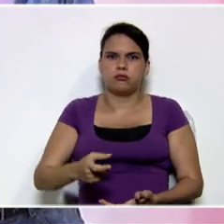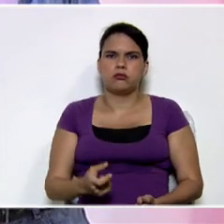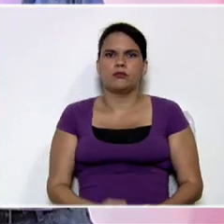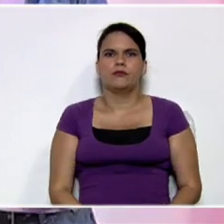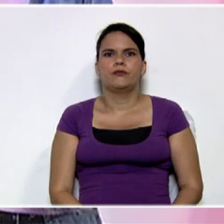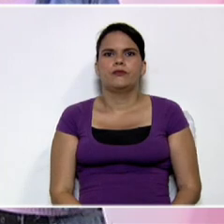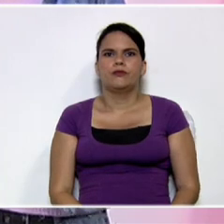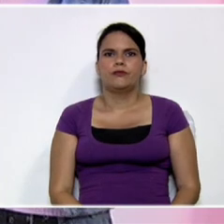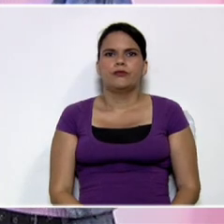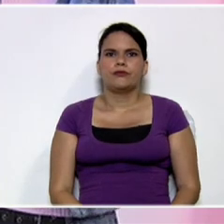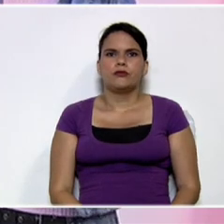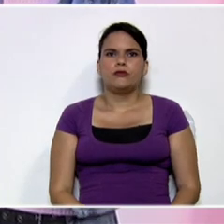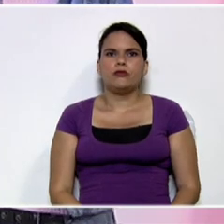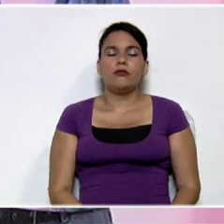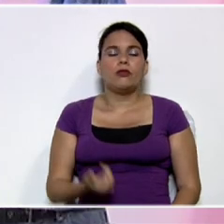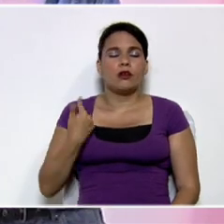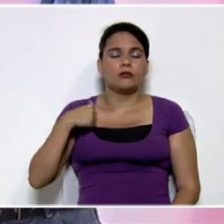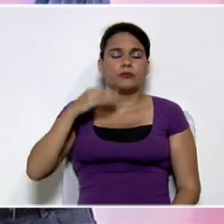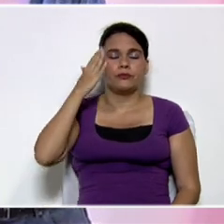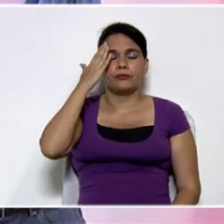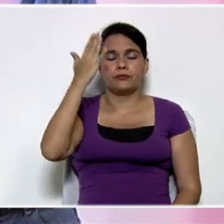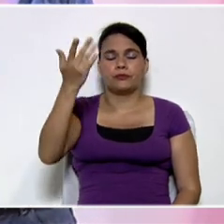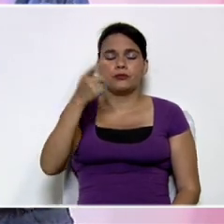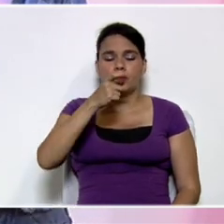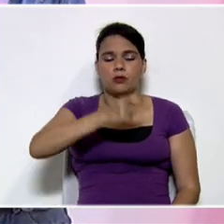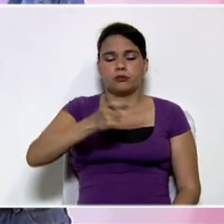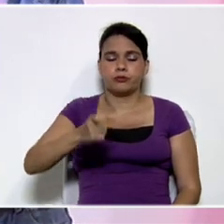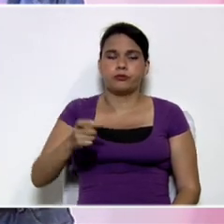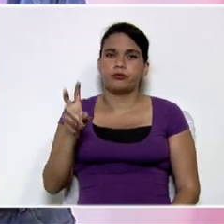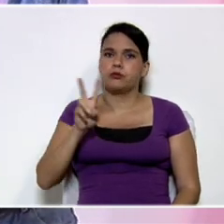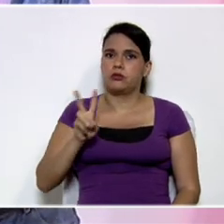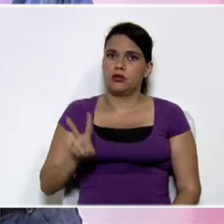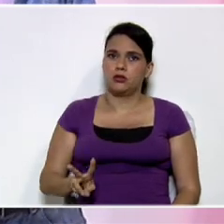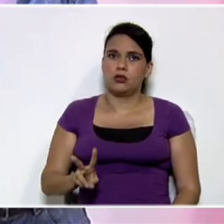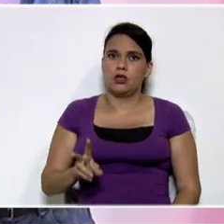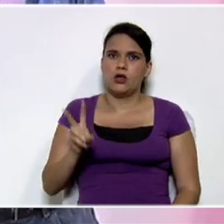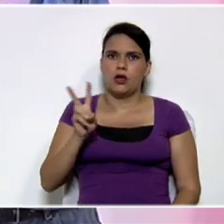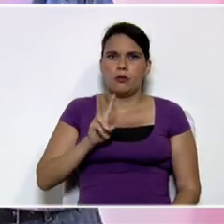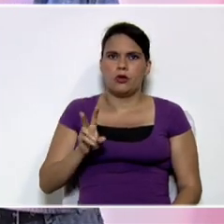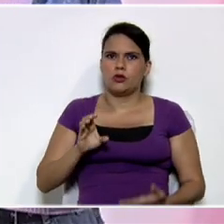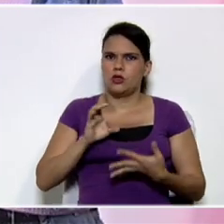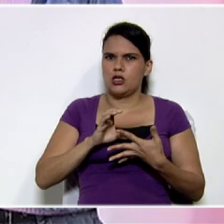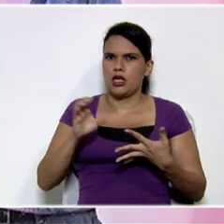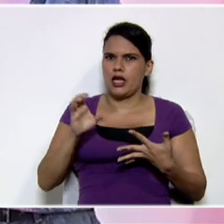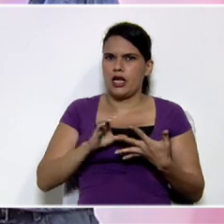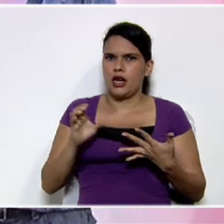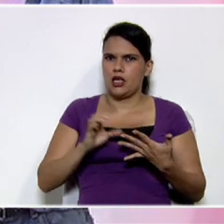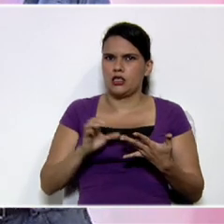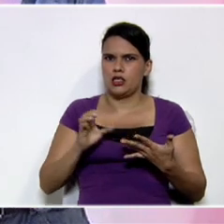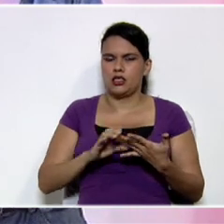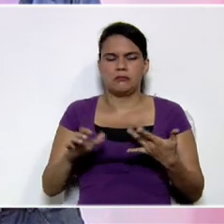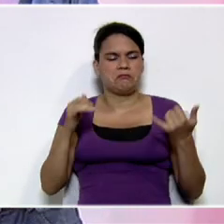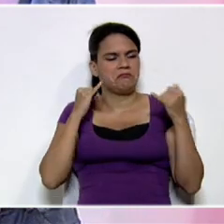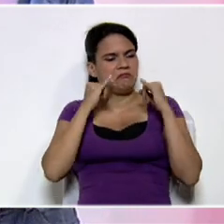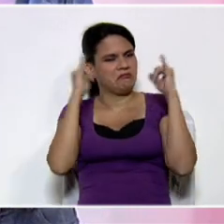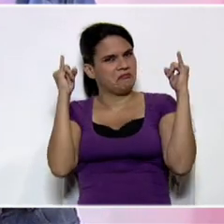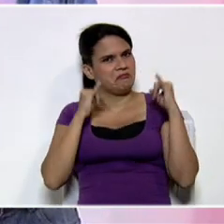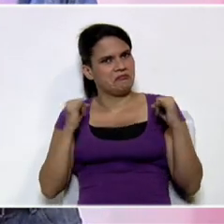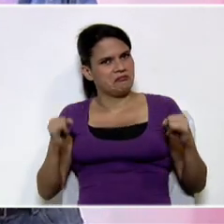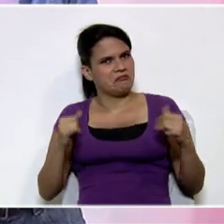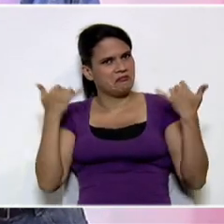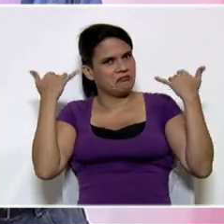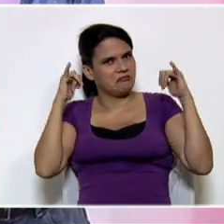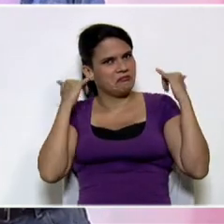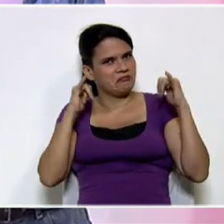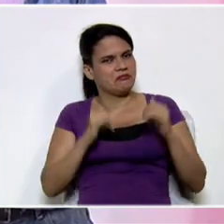Y debemos tomar en cuenta que la población venezolana es una población de características alegres,